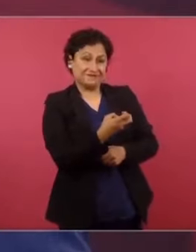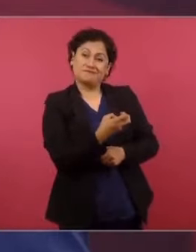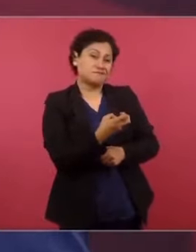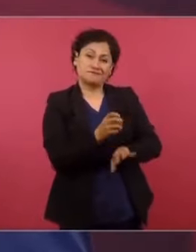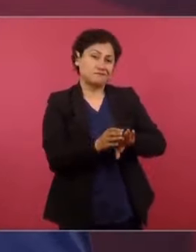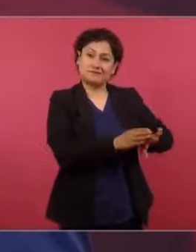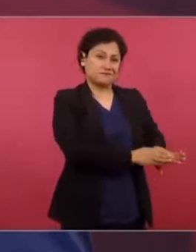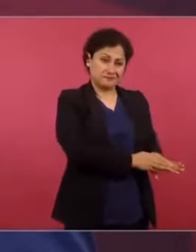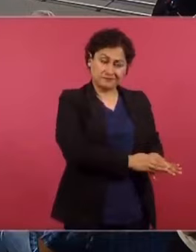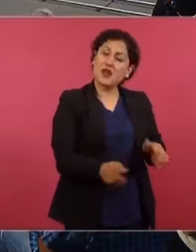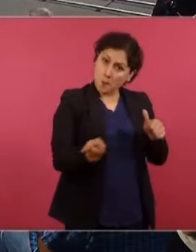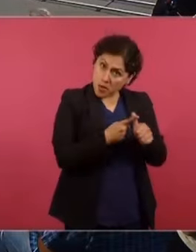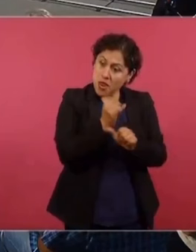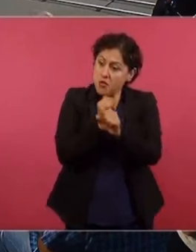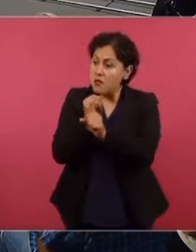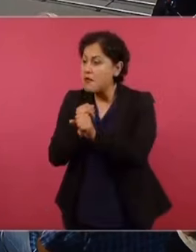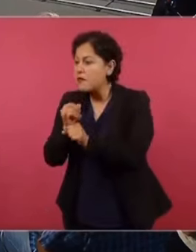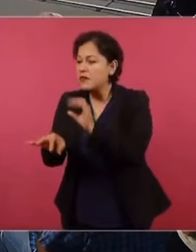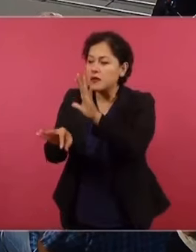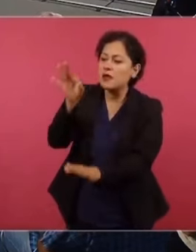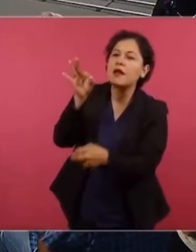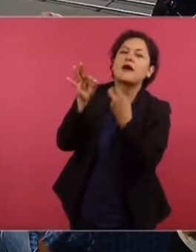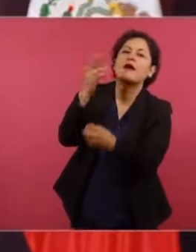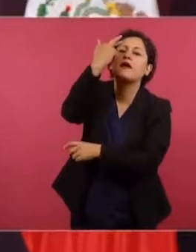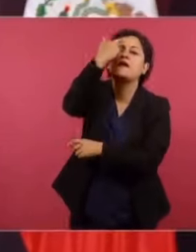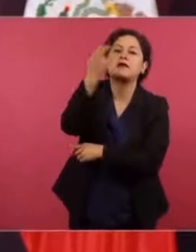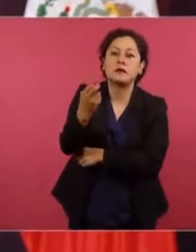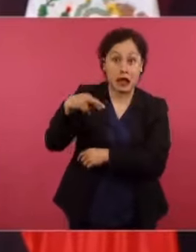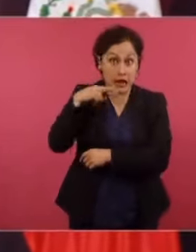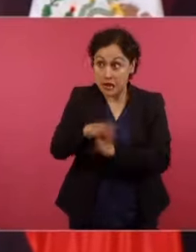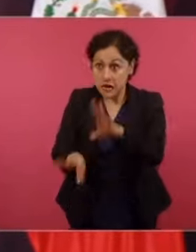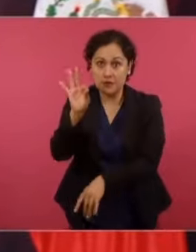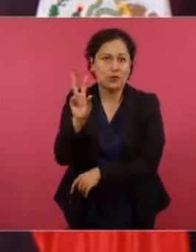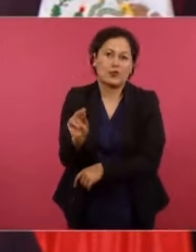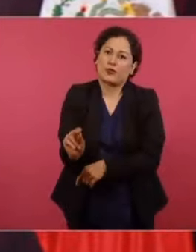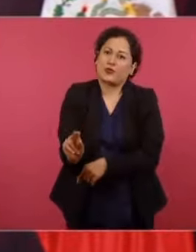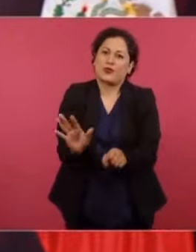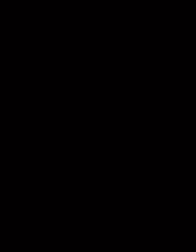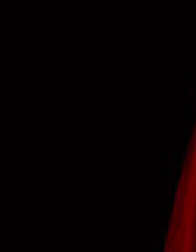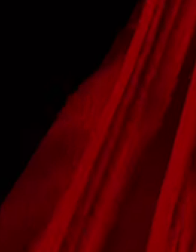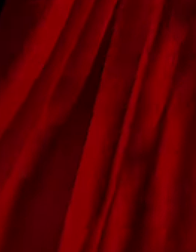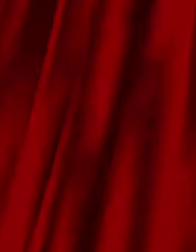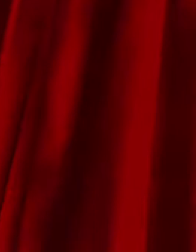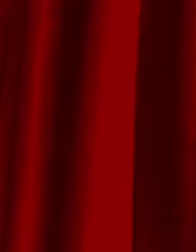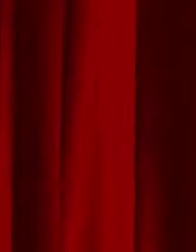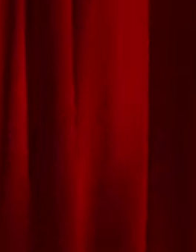Hay que atender las causas. Y claro que lleva tiempo, porque hizo mucho daño la política neoliberal.